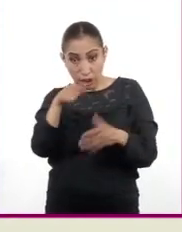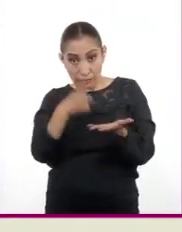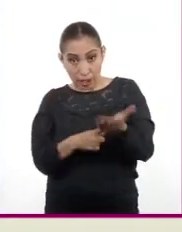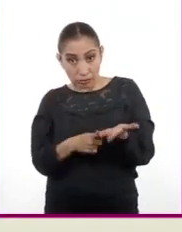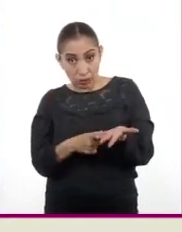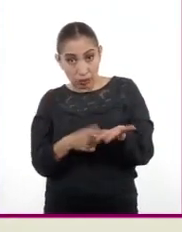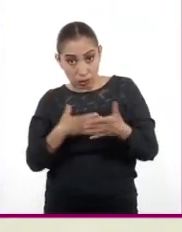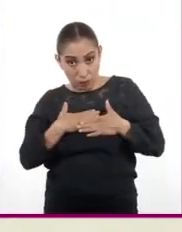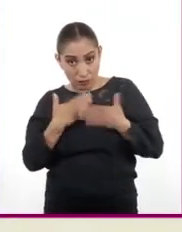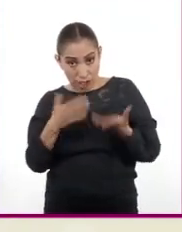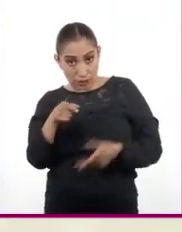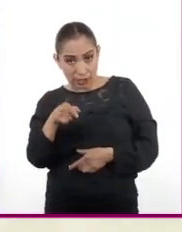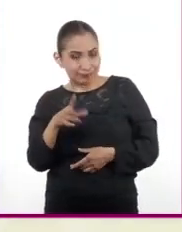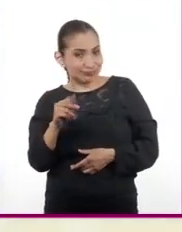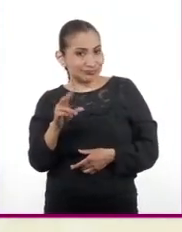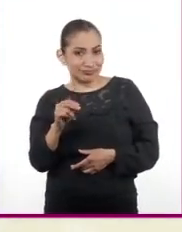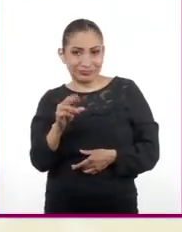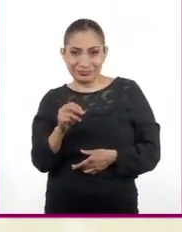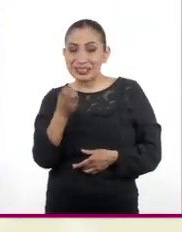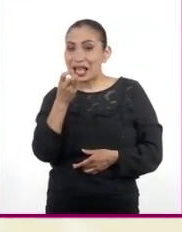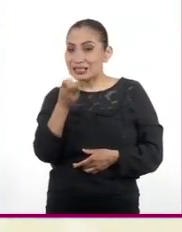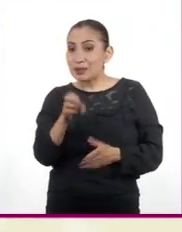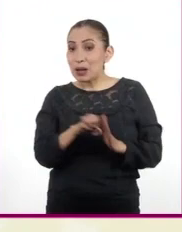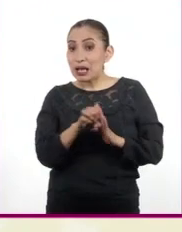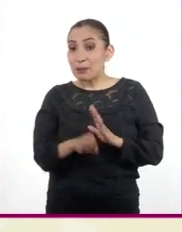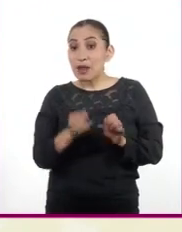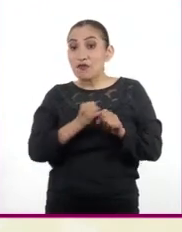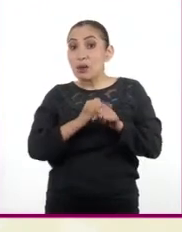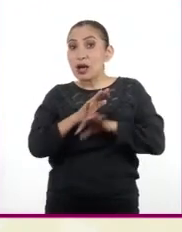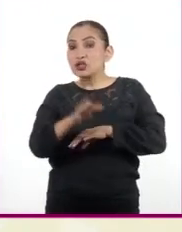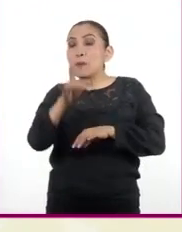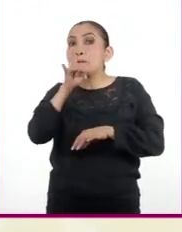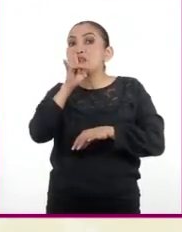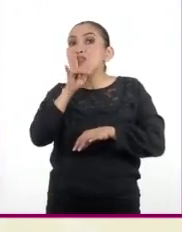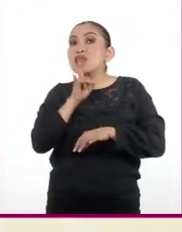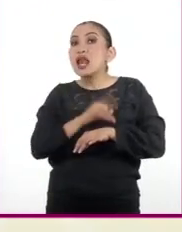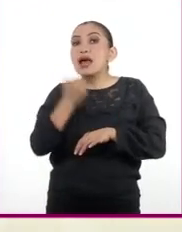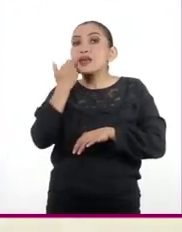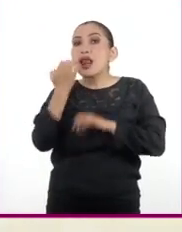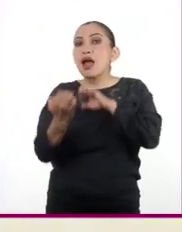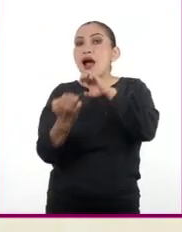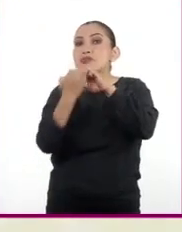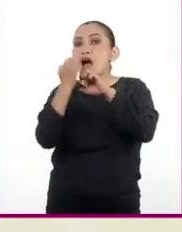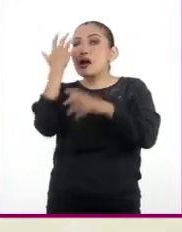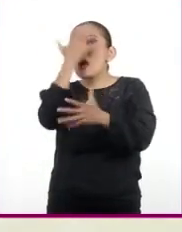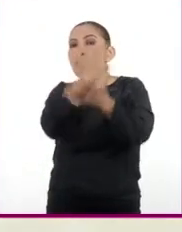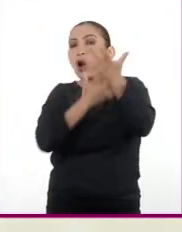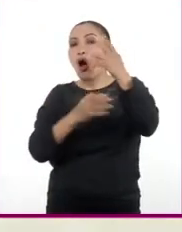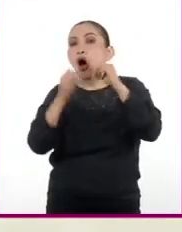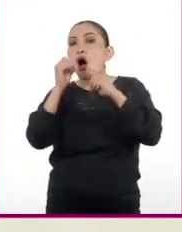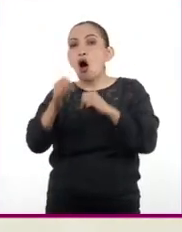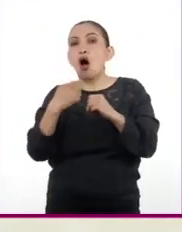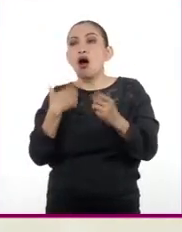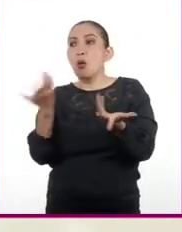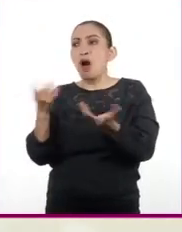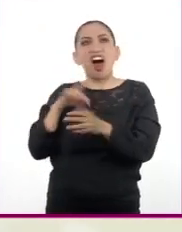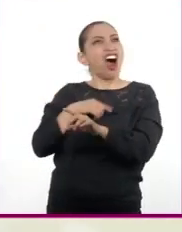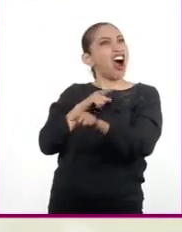ellos es confiable. Este es el caso de la información falsa que busca engañar, confundir o